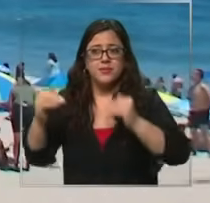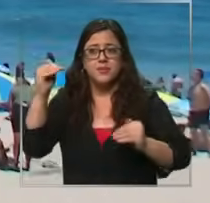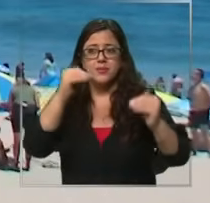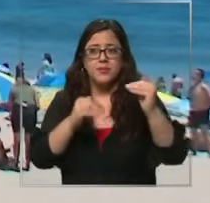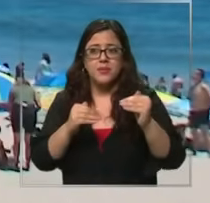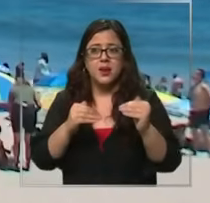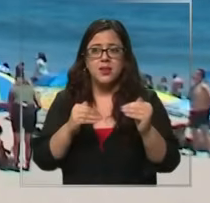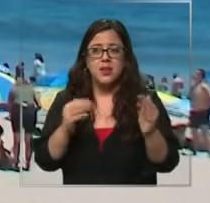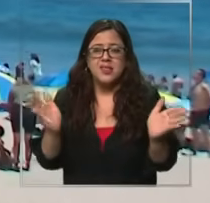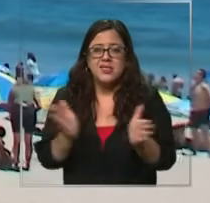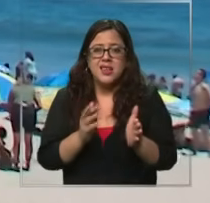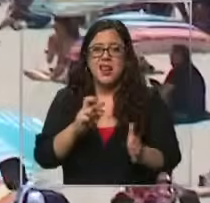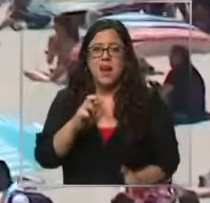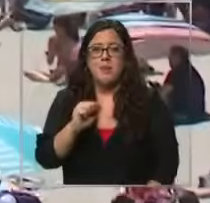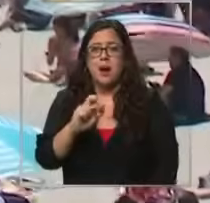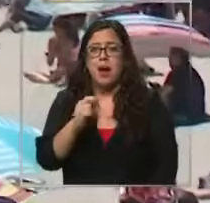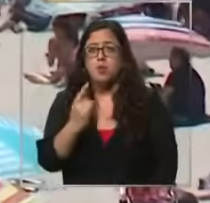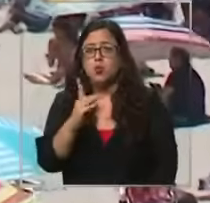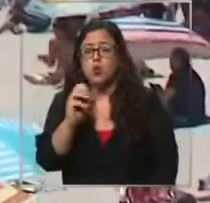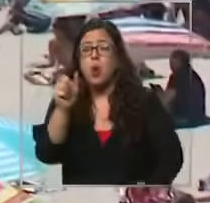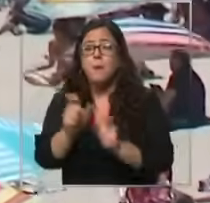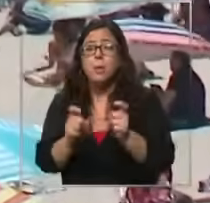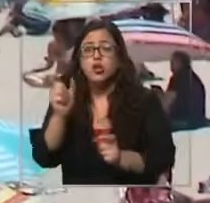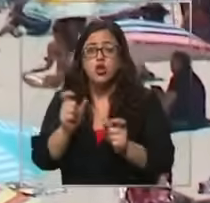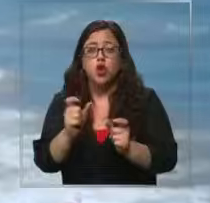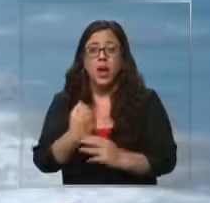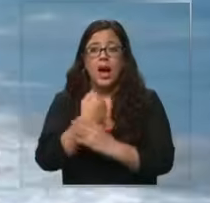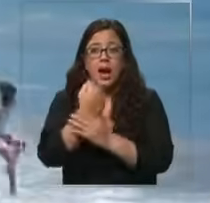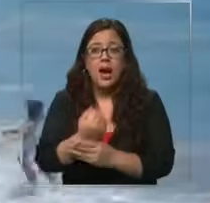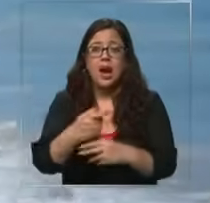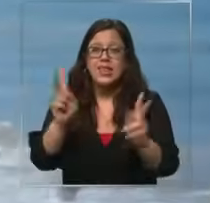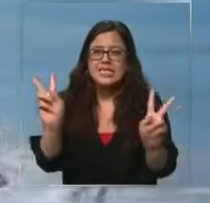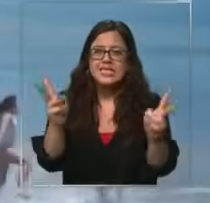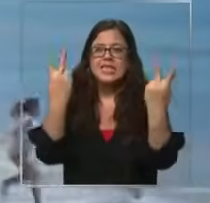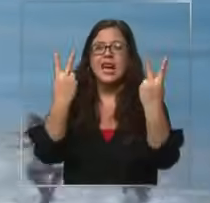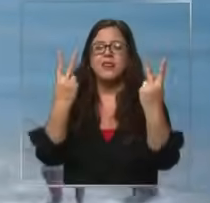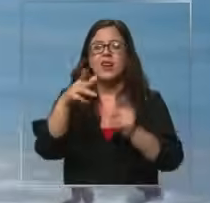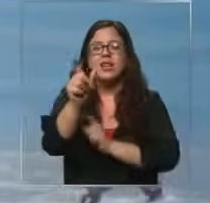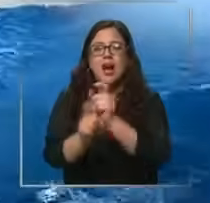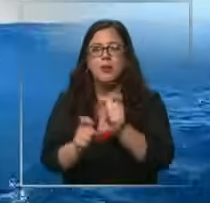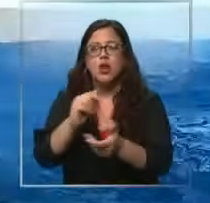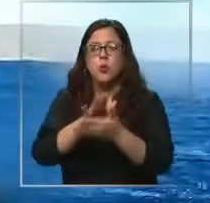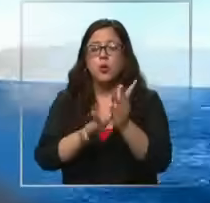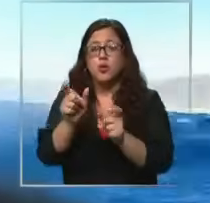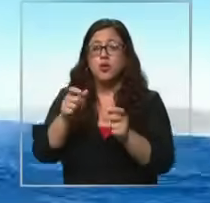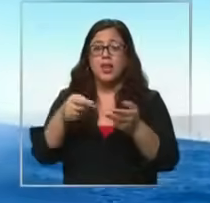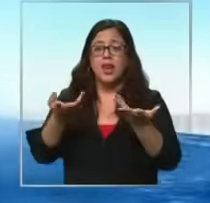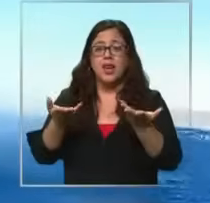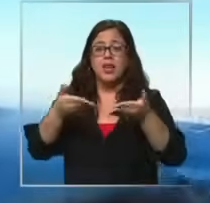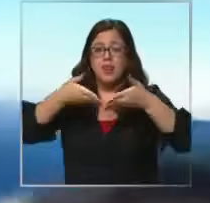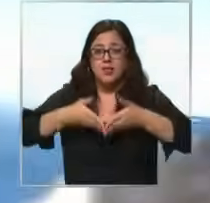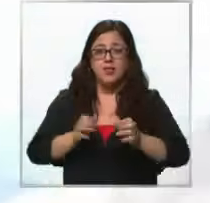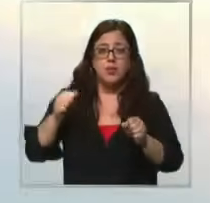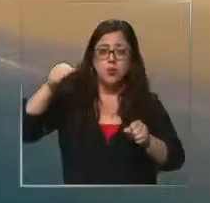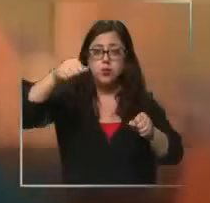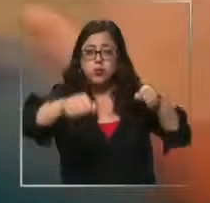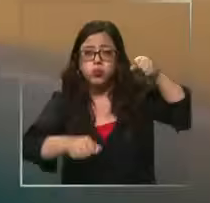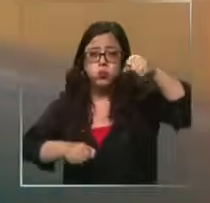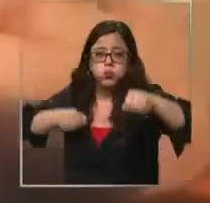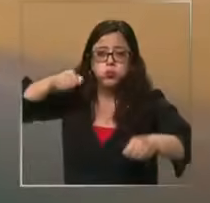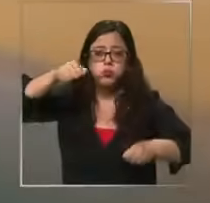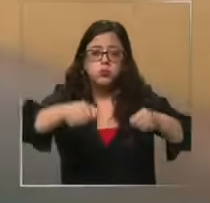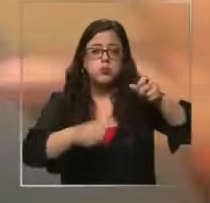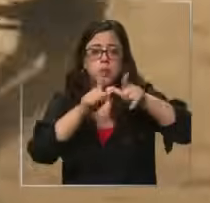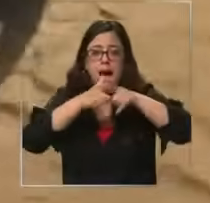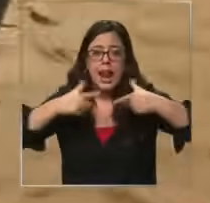Papudo. Los rescatistas hacen lo posible por salvar a bañistas como los kayakistas de Laguna Verde.